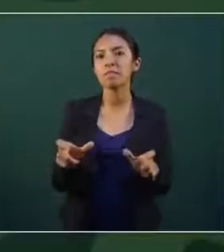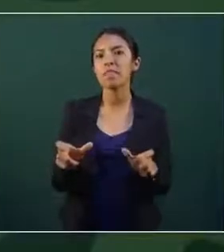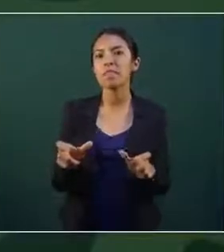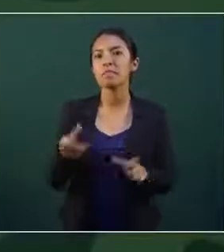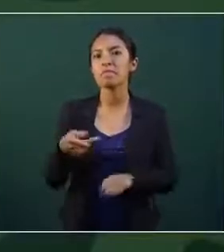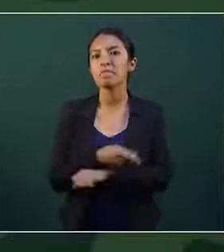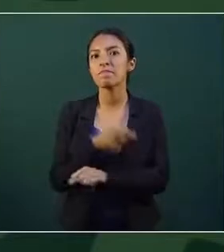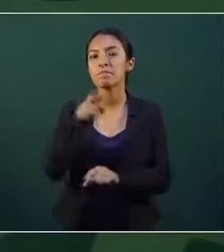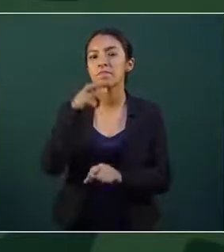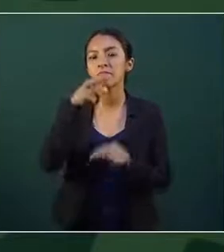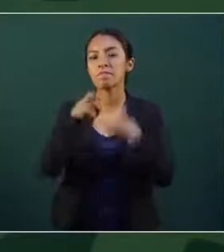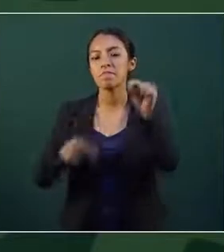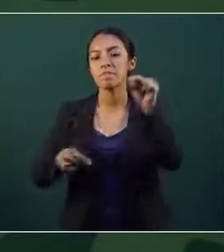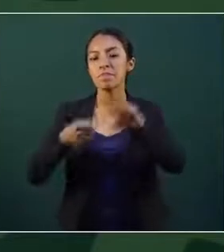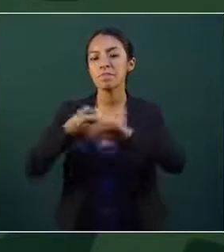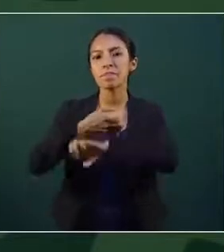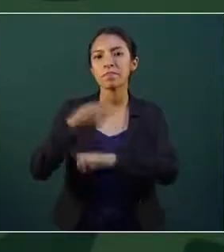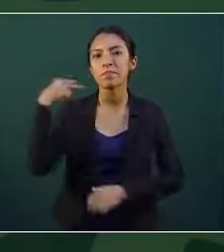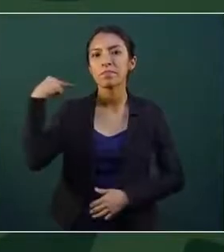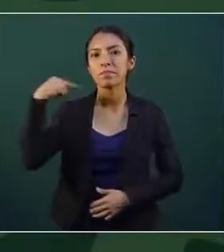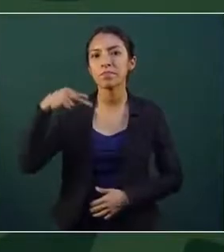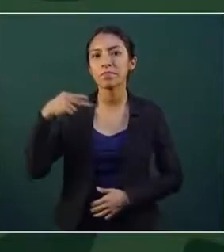de Veracruz.